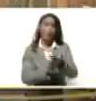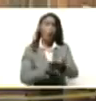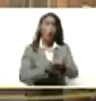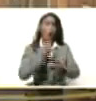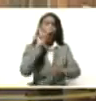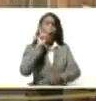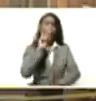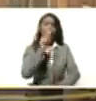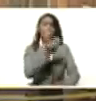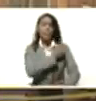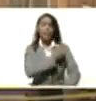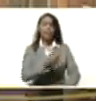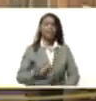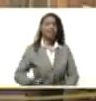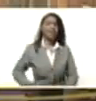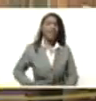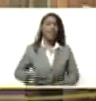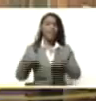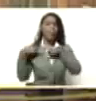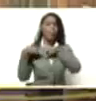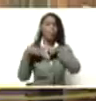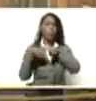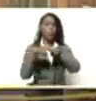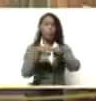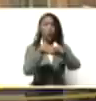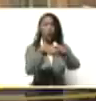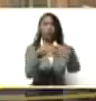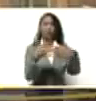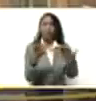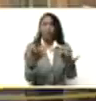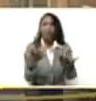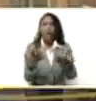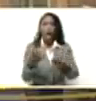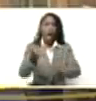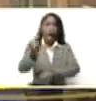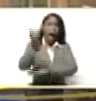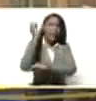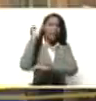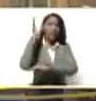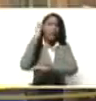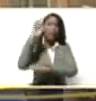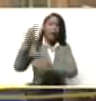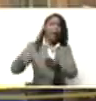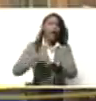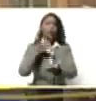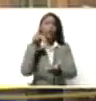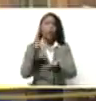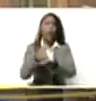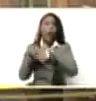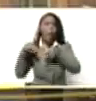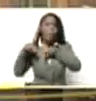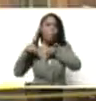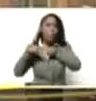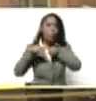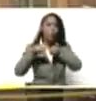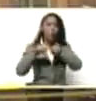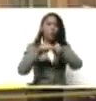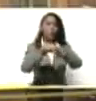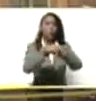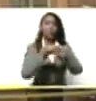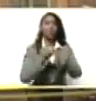como único camino a la paz al entendimiento a la reconciliación al perdón